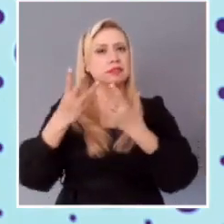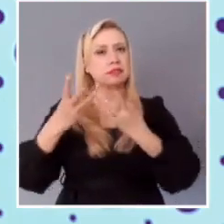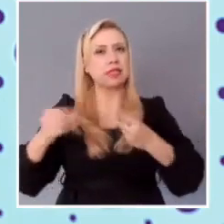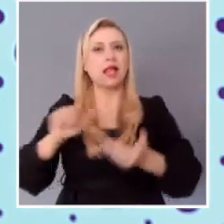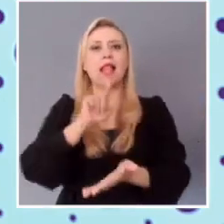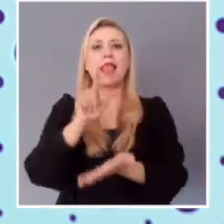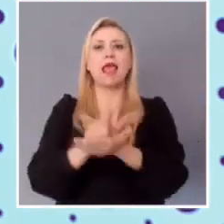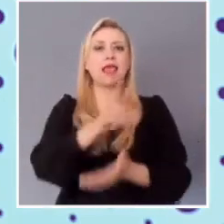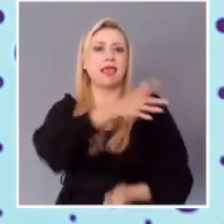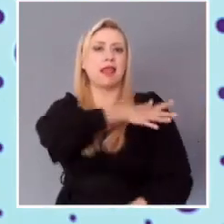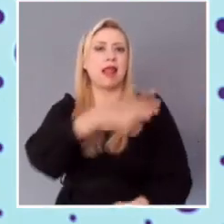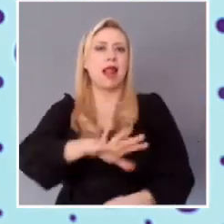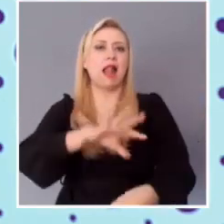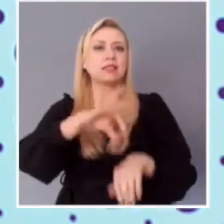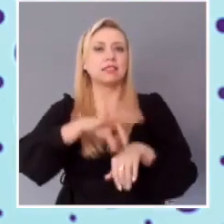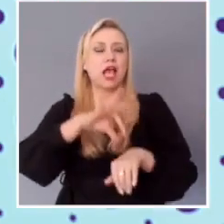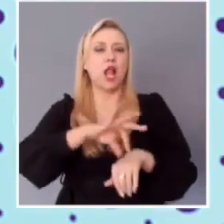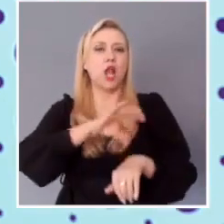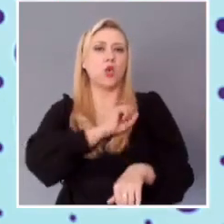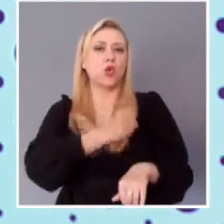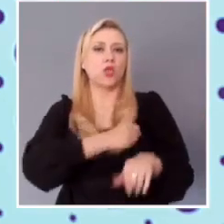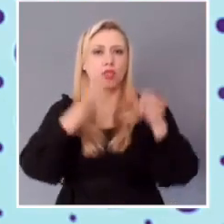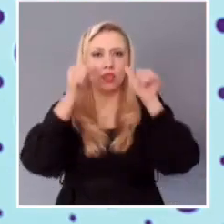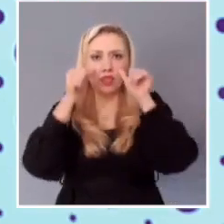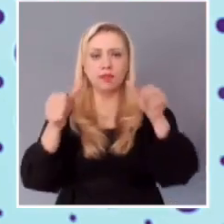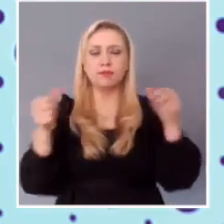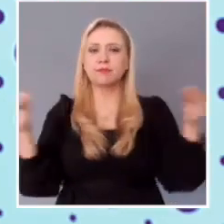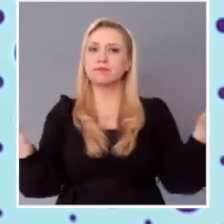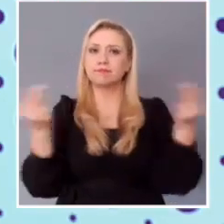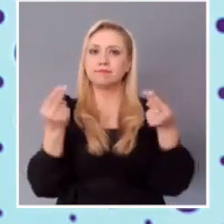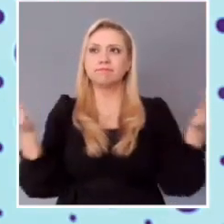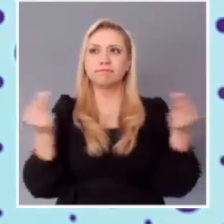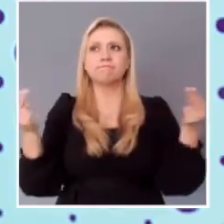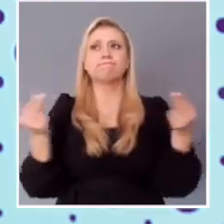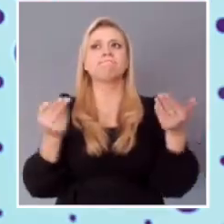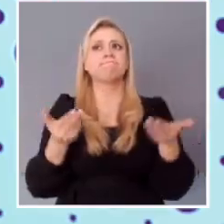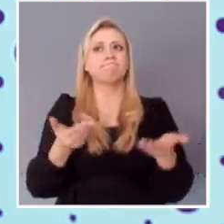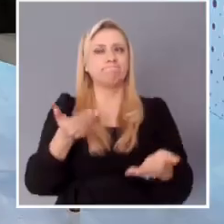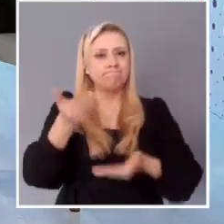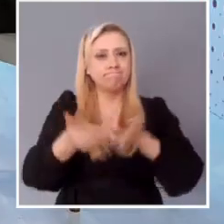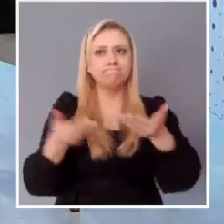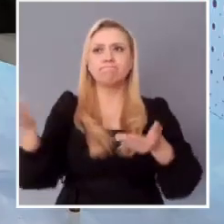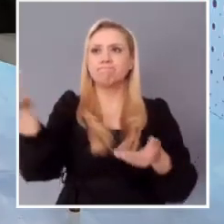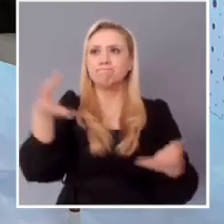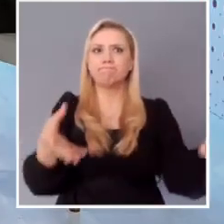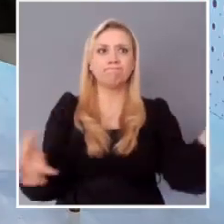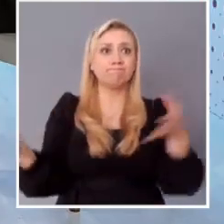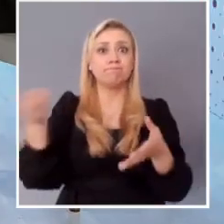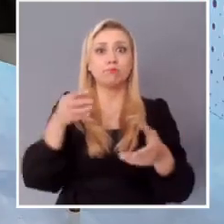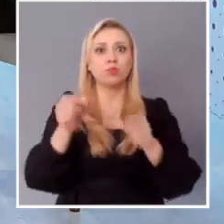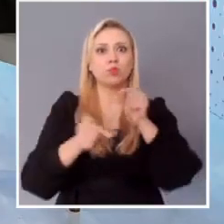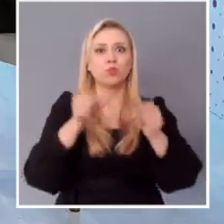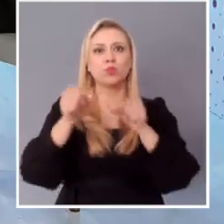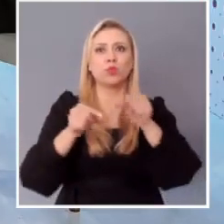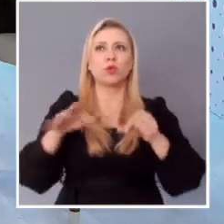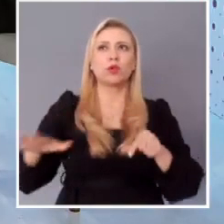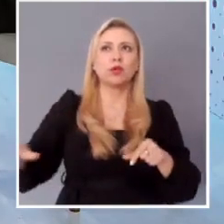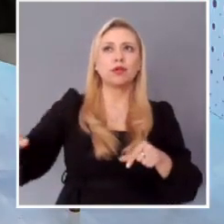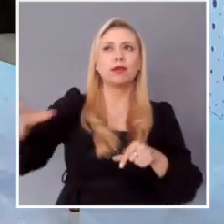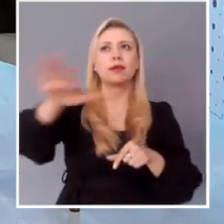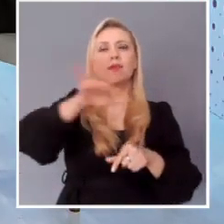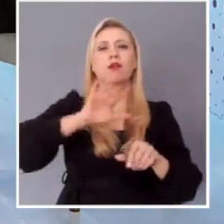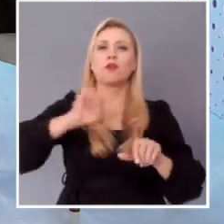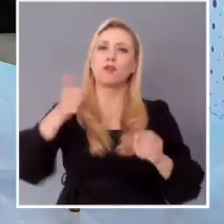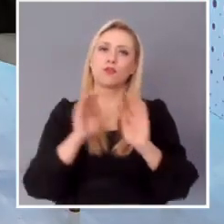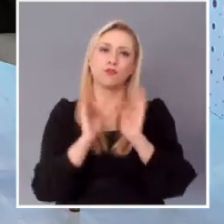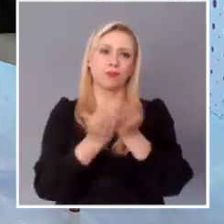que ahí, pues importantísimo, el Estado siga, digamos, aportando sus capacidades institucionales, aunque ya con las alternativas a